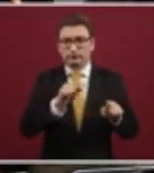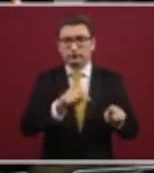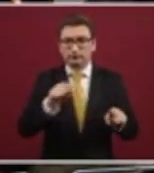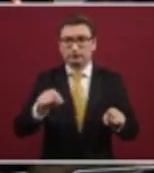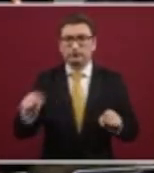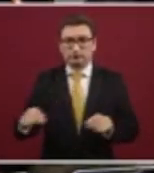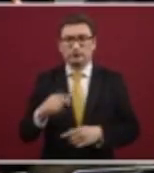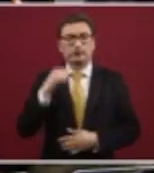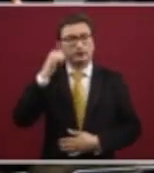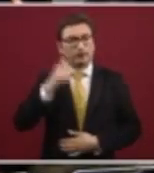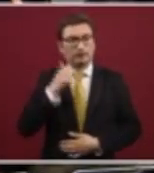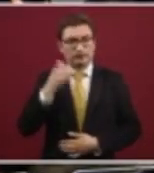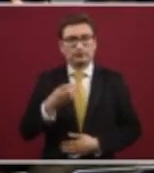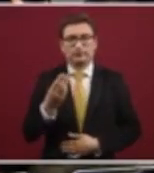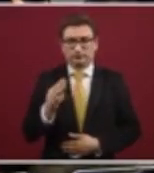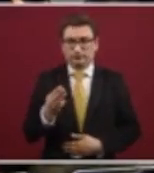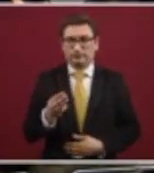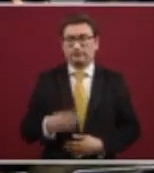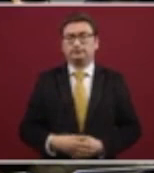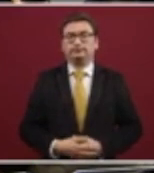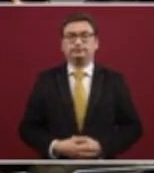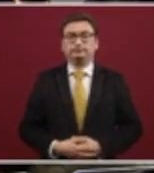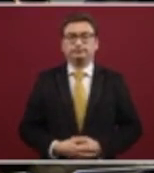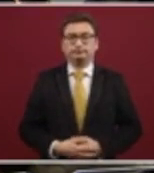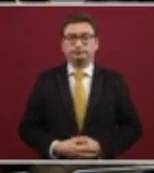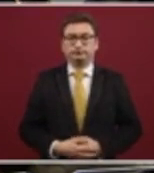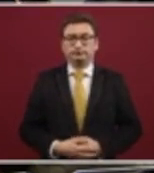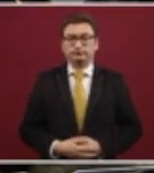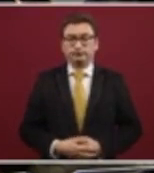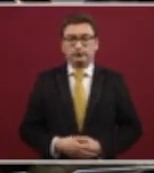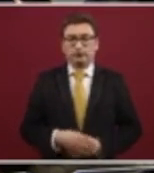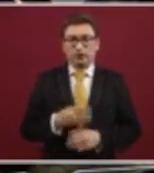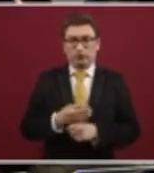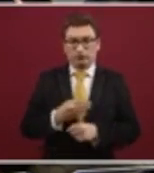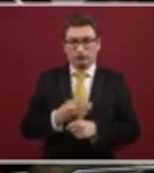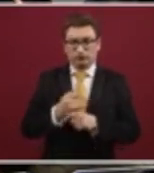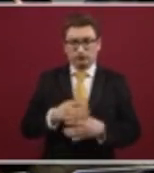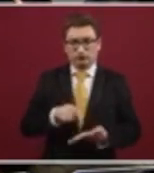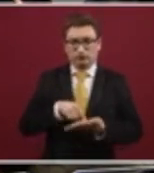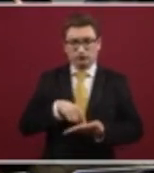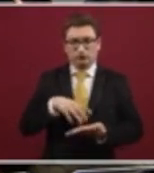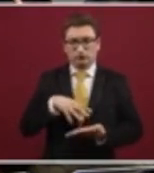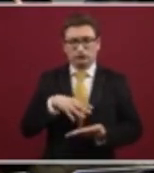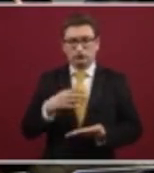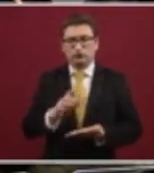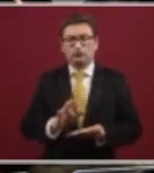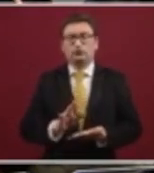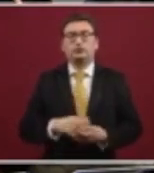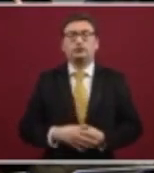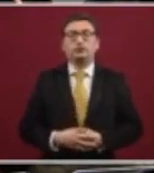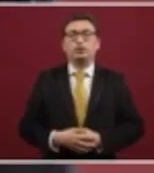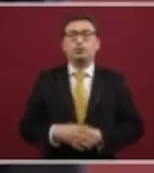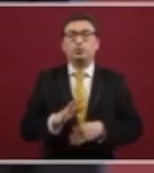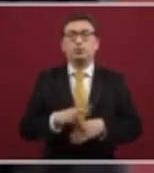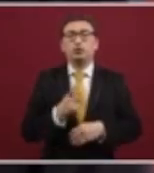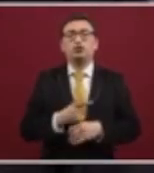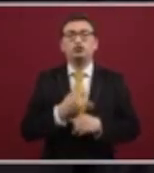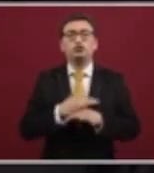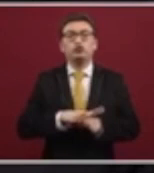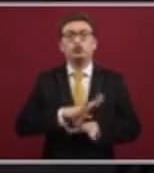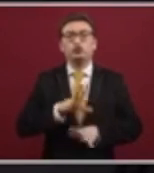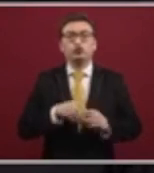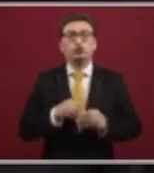abril y de mayo. ¿No lo tiene el dato ahí? No, ah. Porque me estoy reservando, porque quería